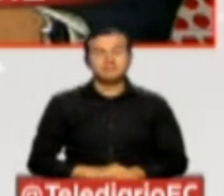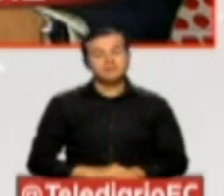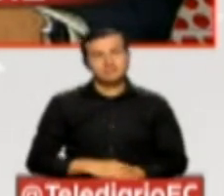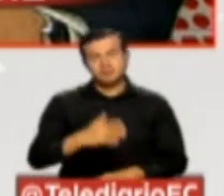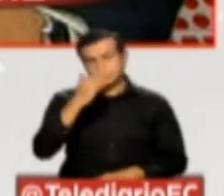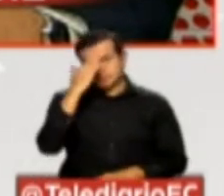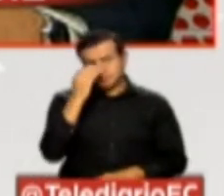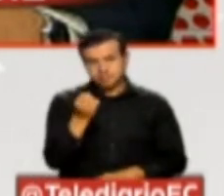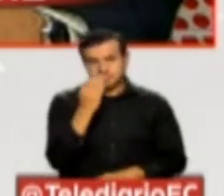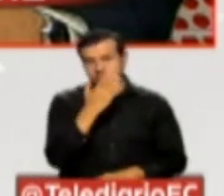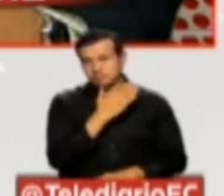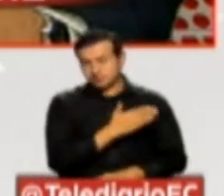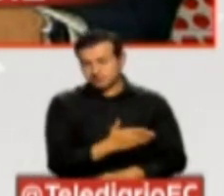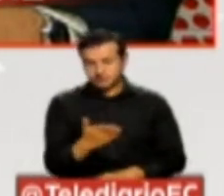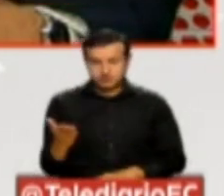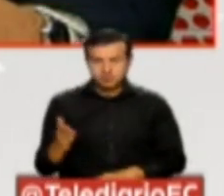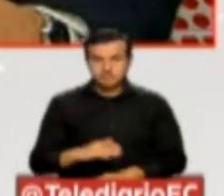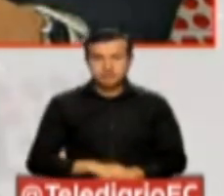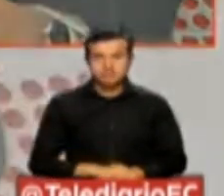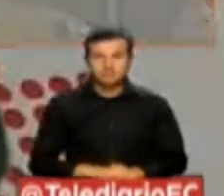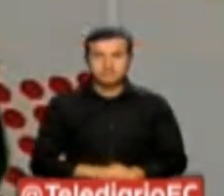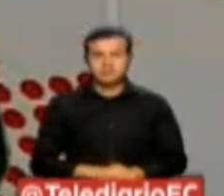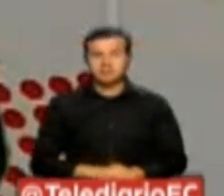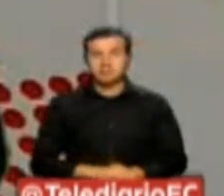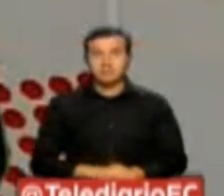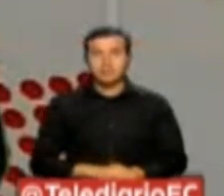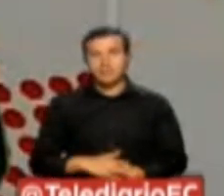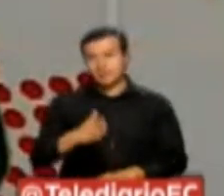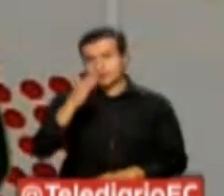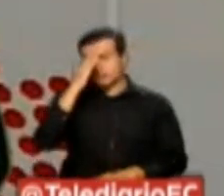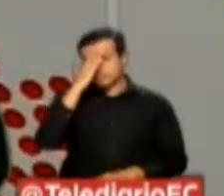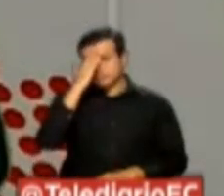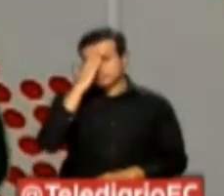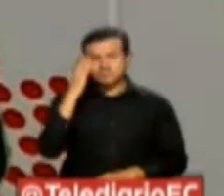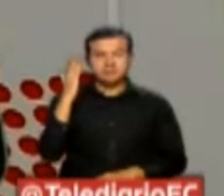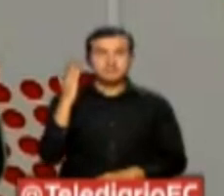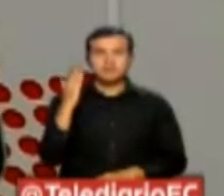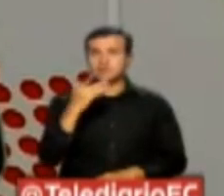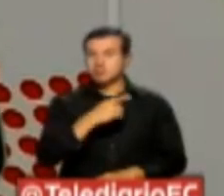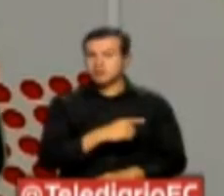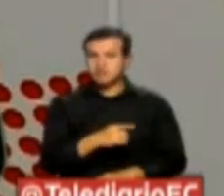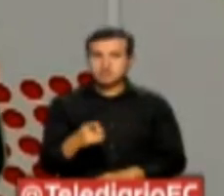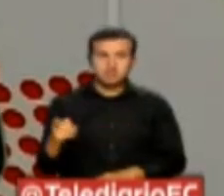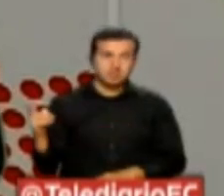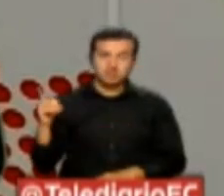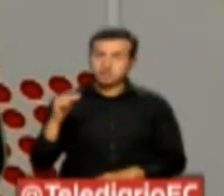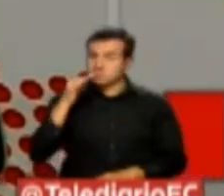Muy buenos días, Eduardo. Bueno, lo que conocemos es extraoficialmente